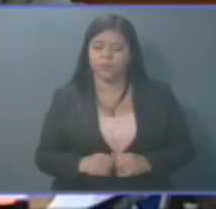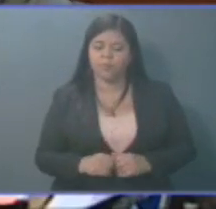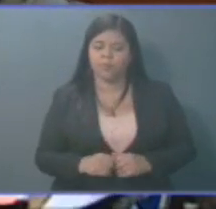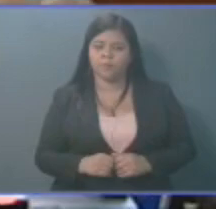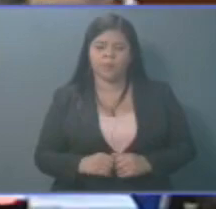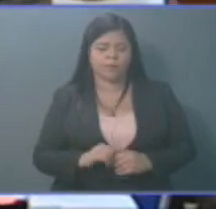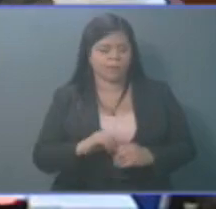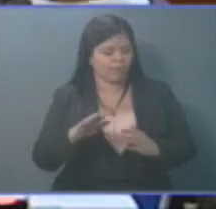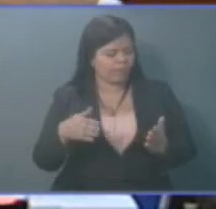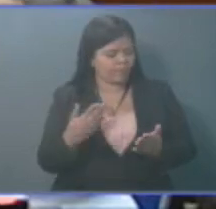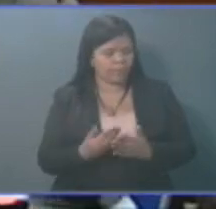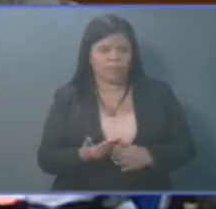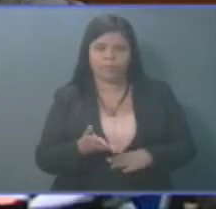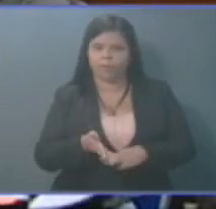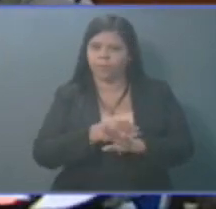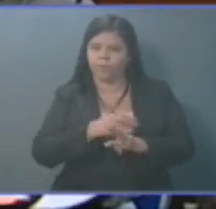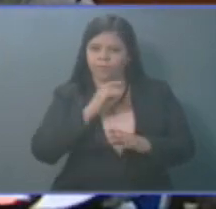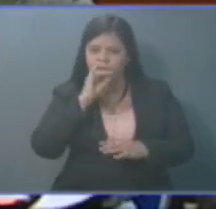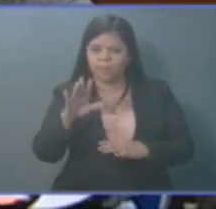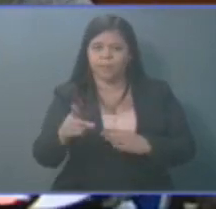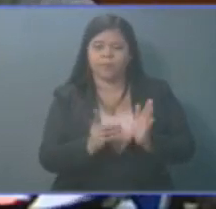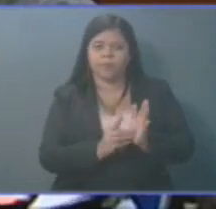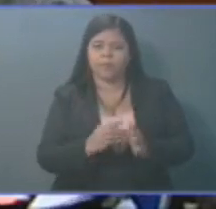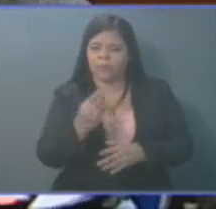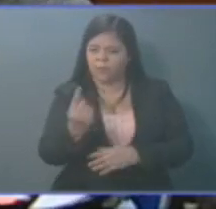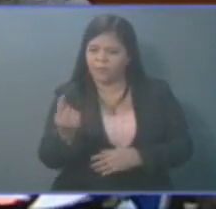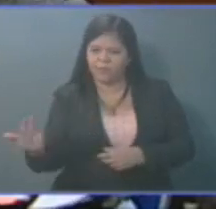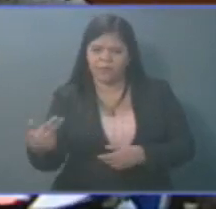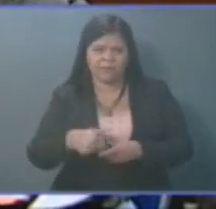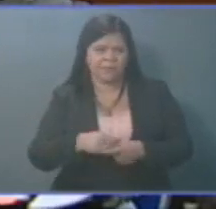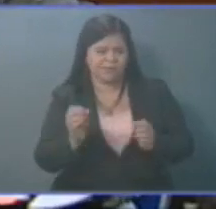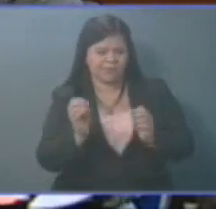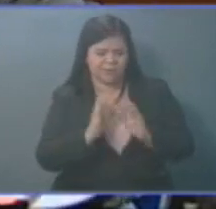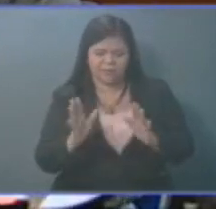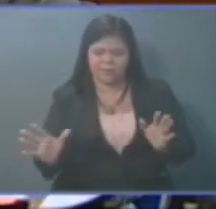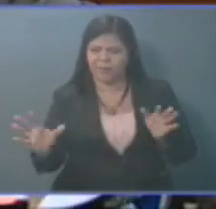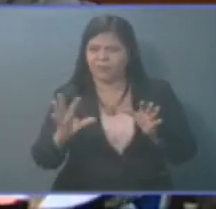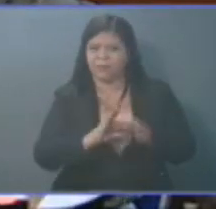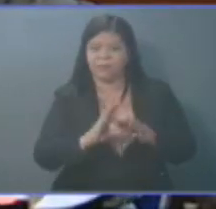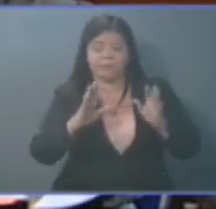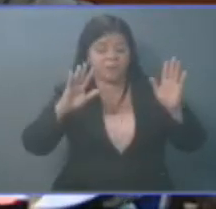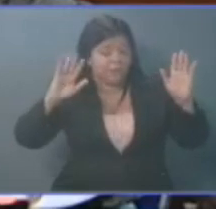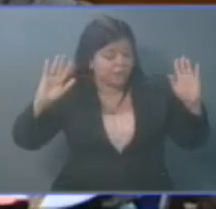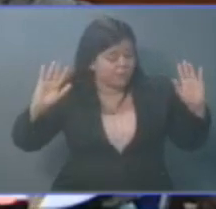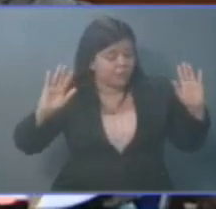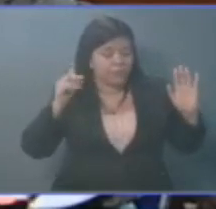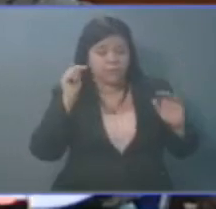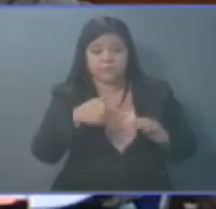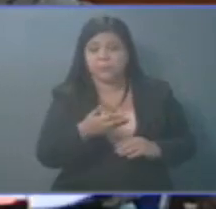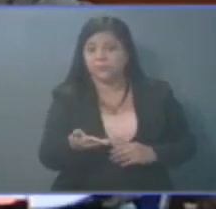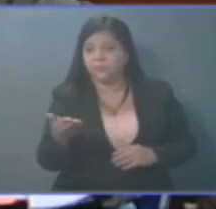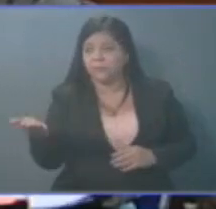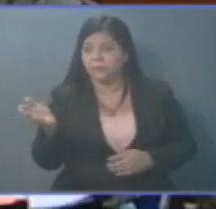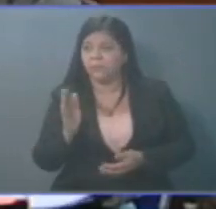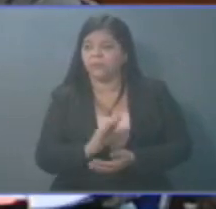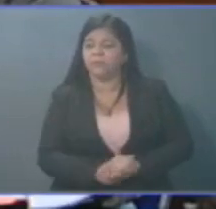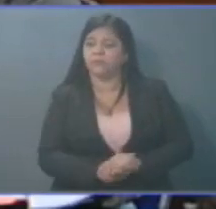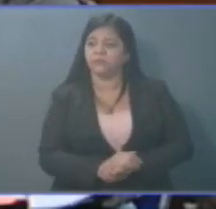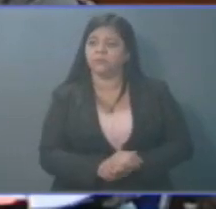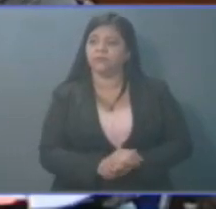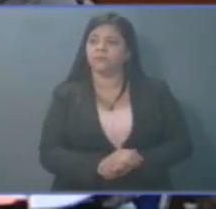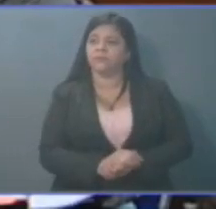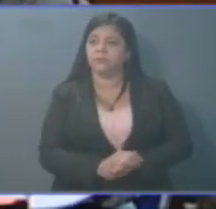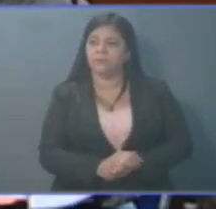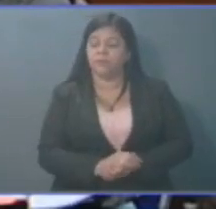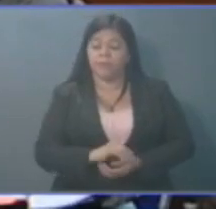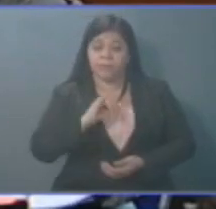de todo, tal como aquí lo dijo un diputado, ahí metieron gente que no tenía nada que ver. Pero bueno, así están las cosas. De